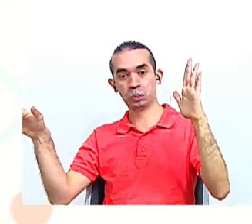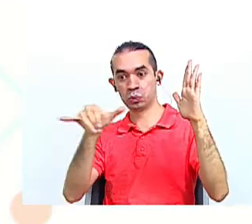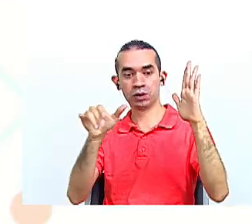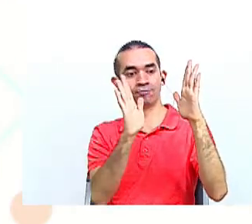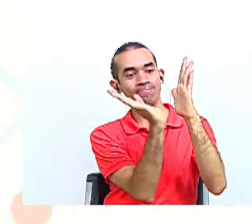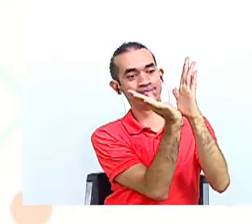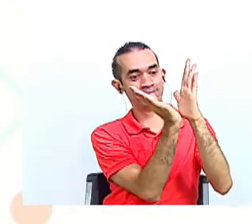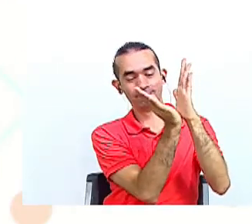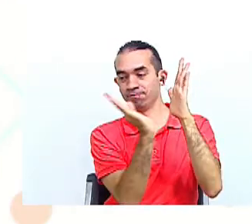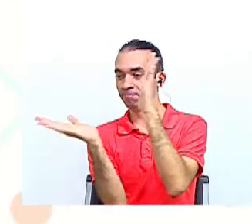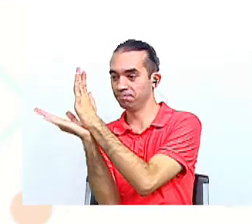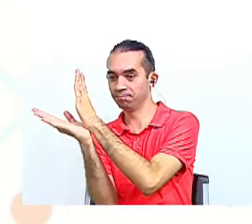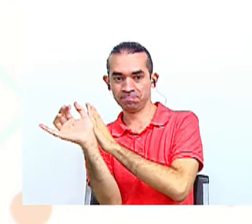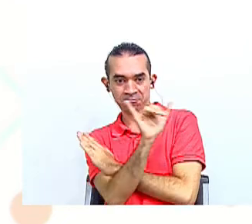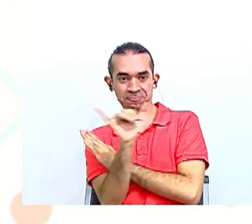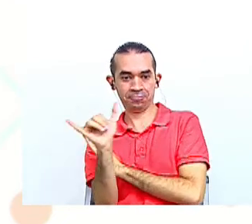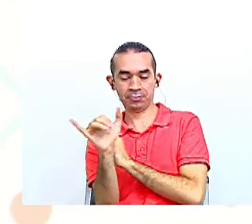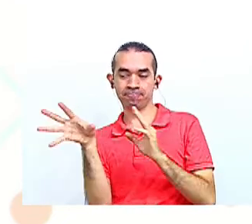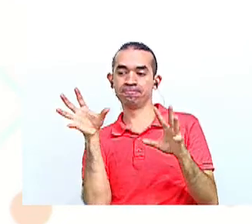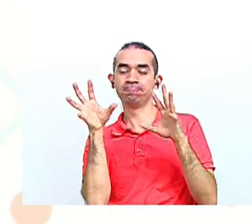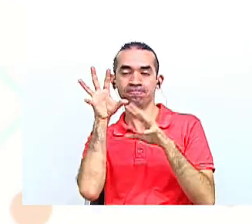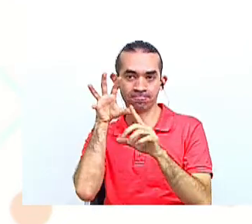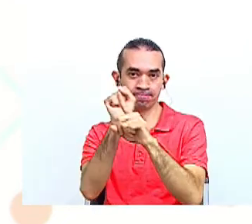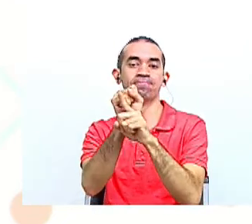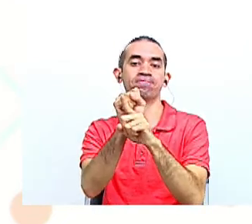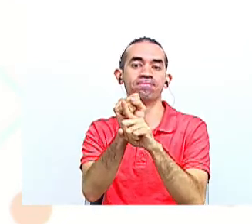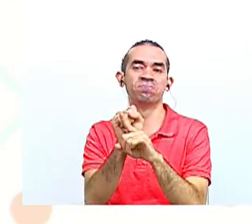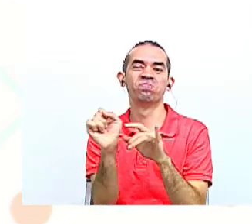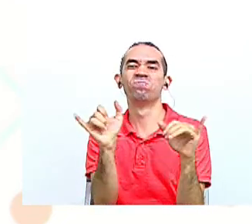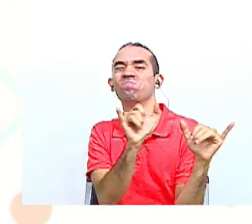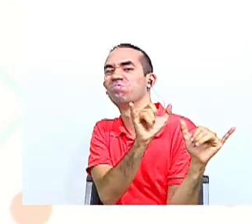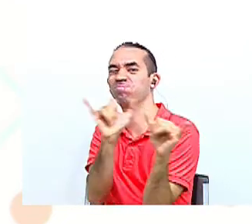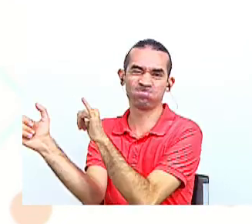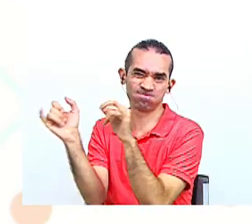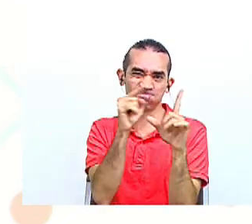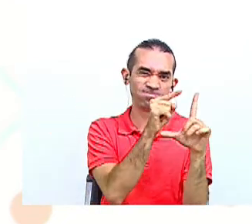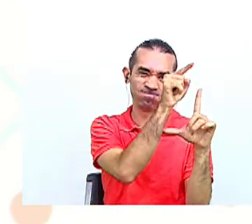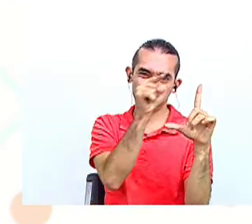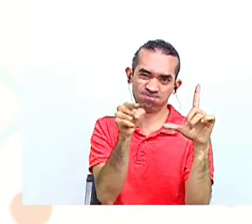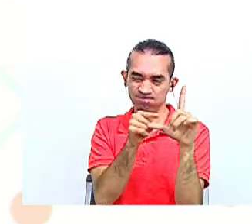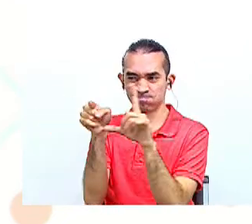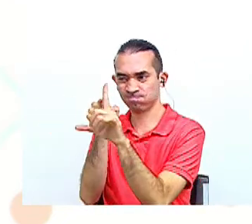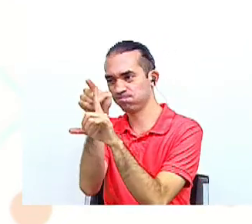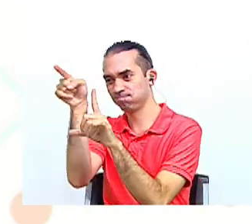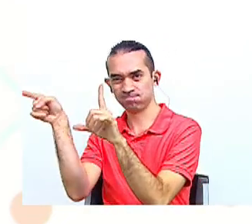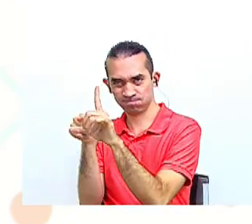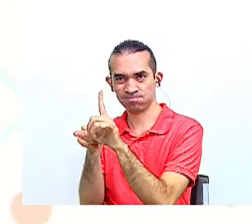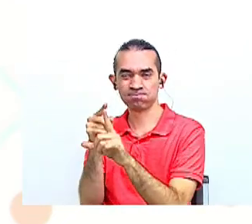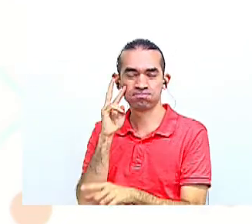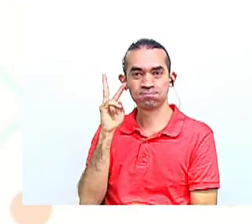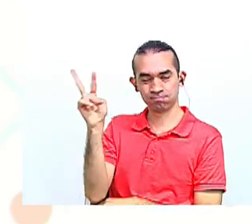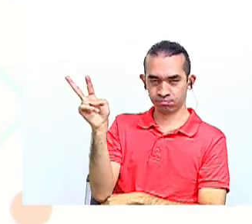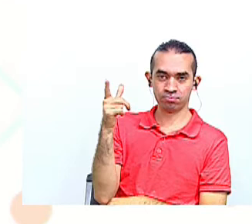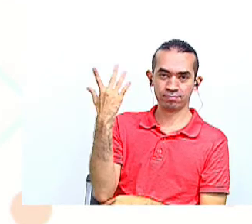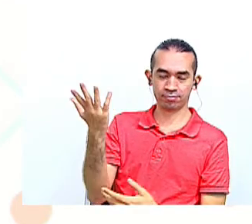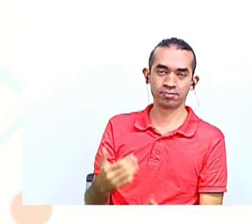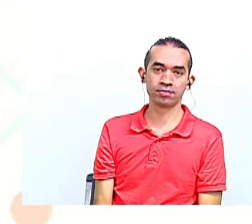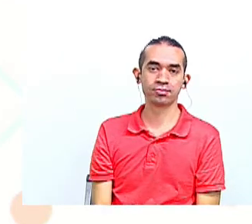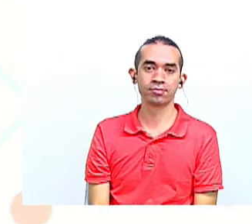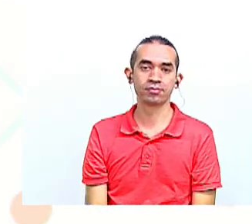triángulo, entonces esos dos triángulos serán congruentes. Observemos la figura.